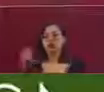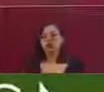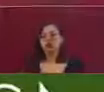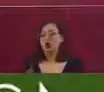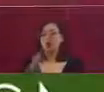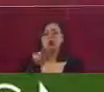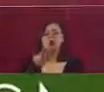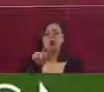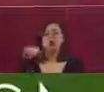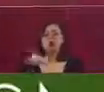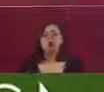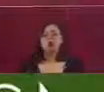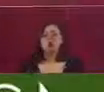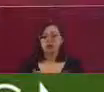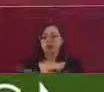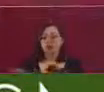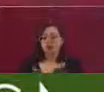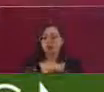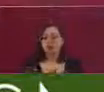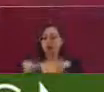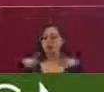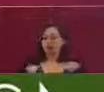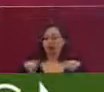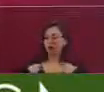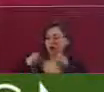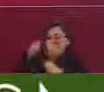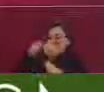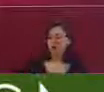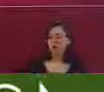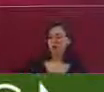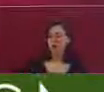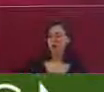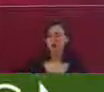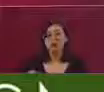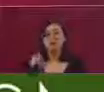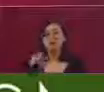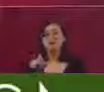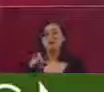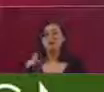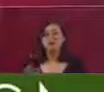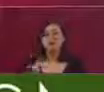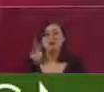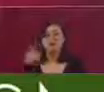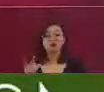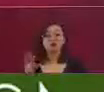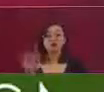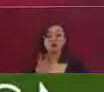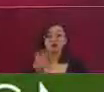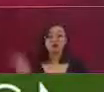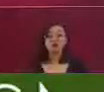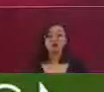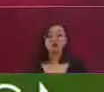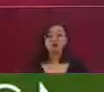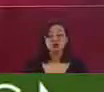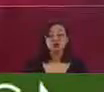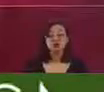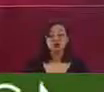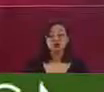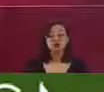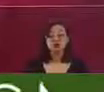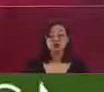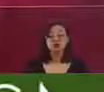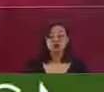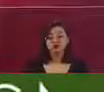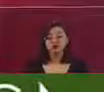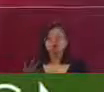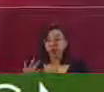en rojo y más problemáticos, Quintana Roo, sin embargo, dice el gobernador, ya no podemos seguir con esa situación, sobre todo desde el aspecto económico, ¿no?, de los